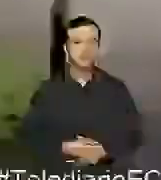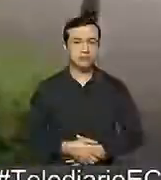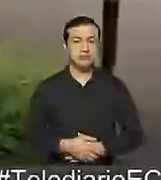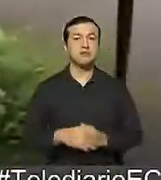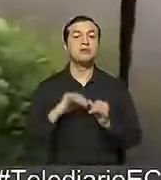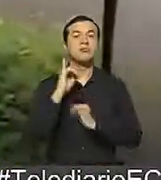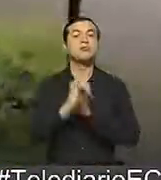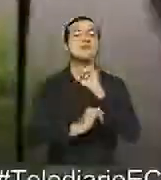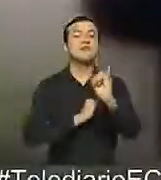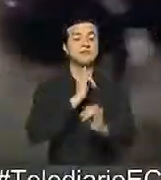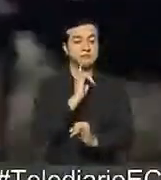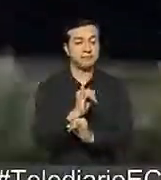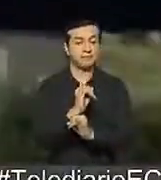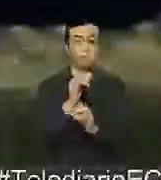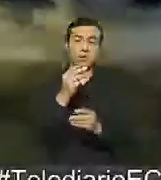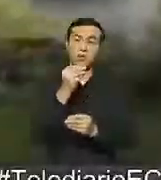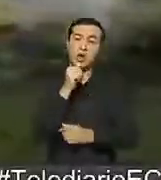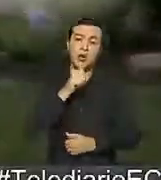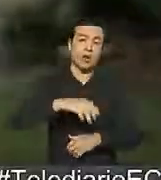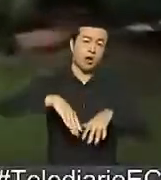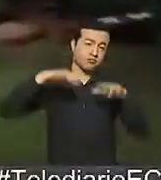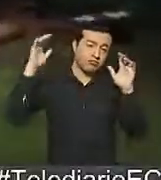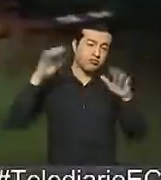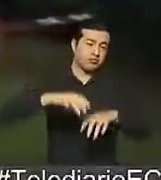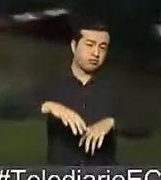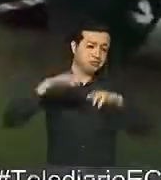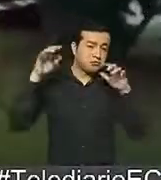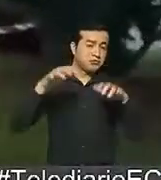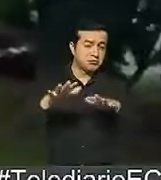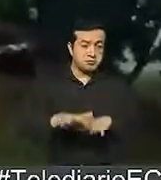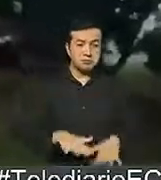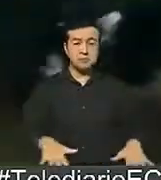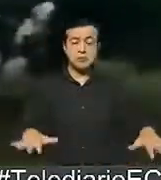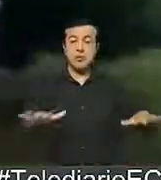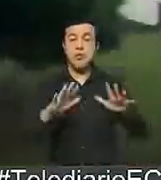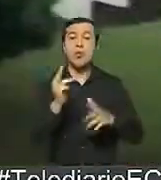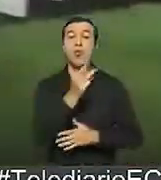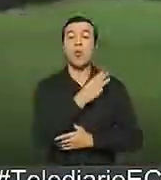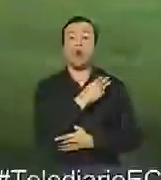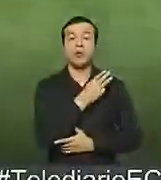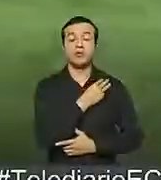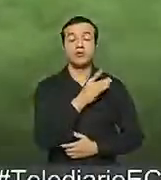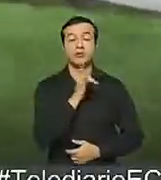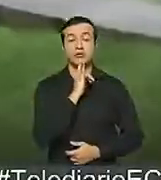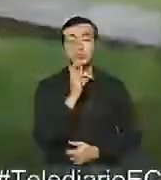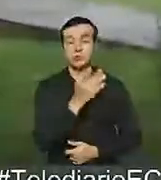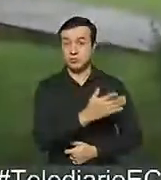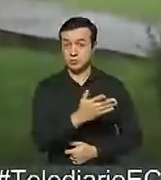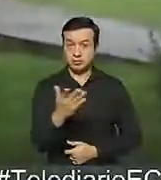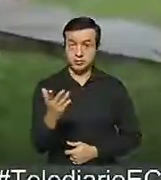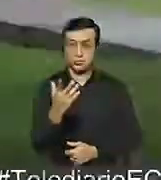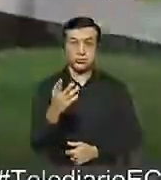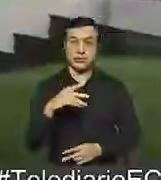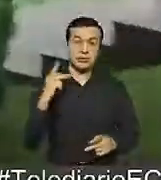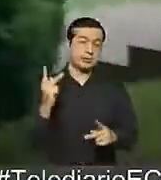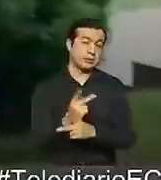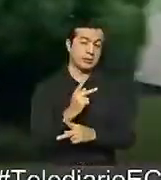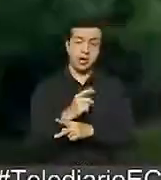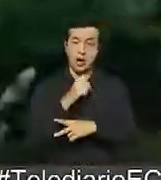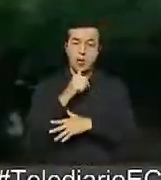En lo internacional, las intensas lluvias generan inundaciones en Washington, capital de Estados Unidos. Las peores